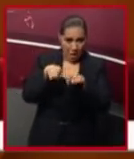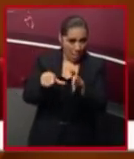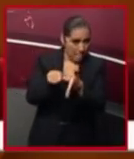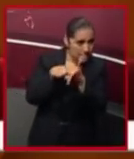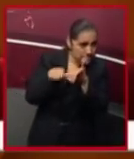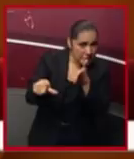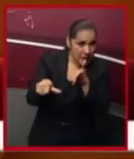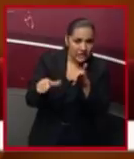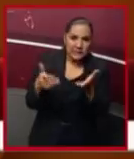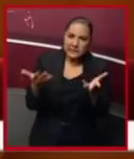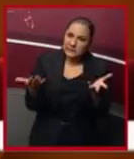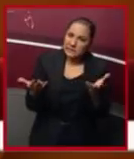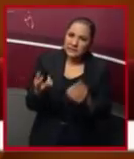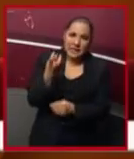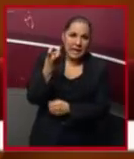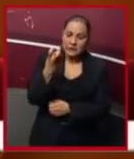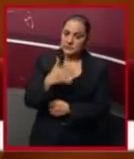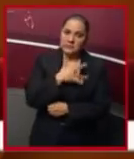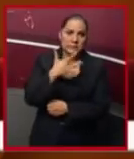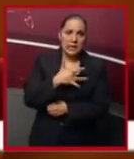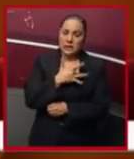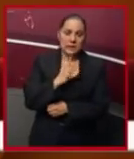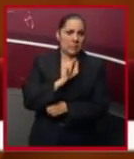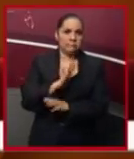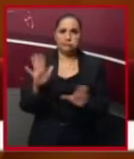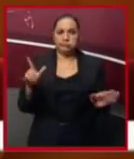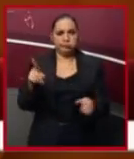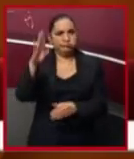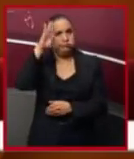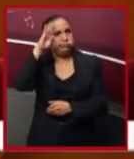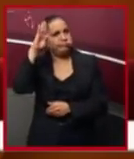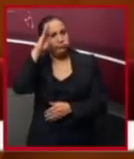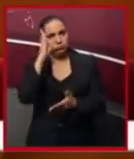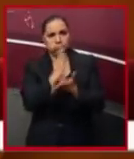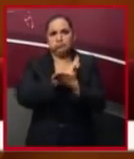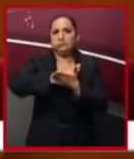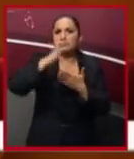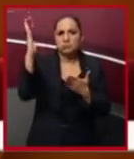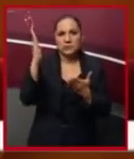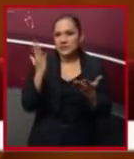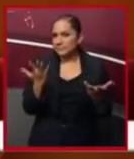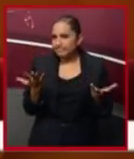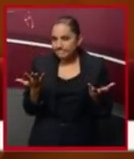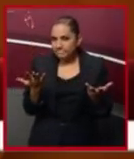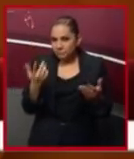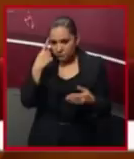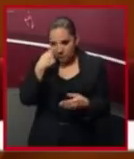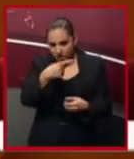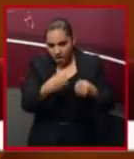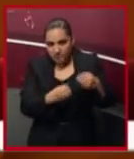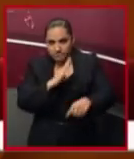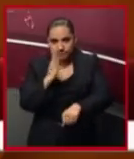pues me parece que está totalmente fuera de toda proporción en la consecuencia jurídica.